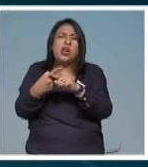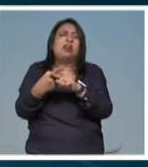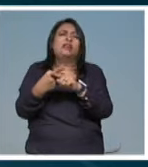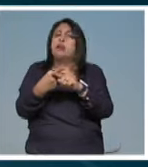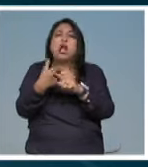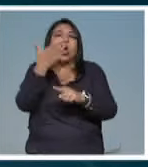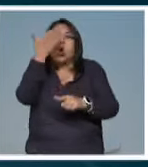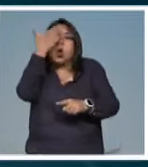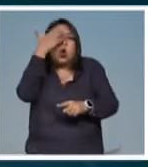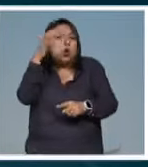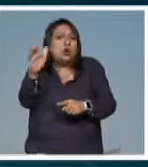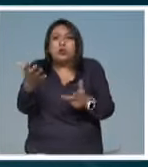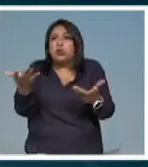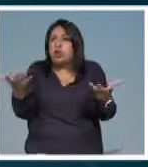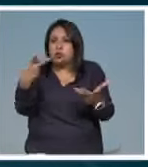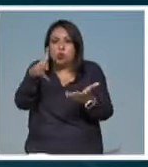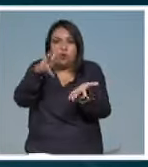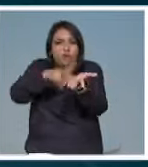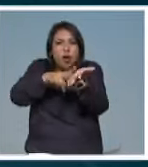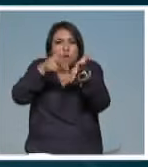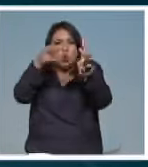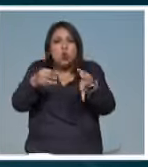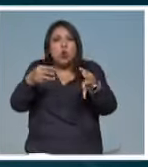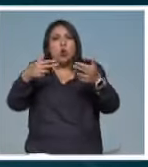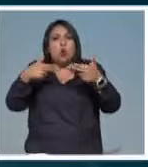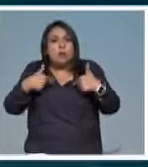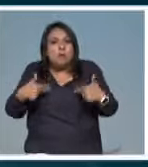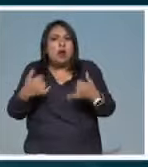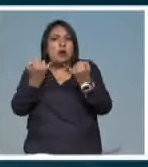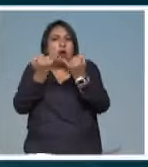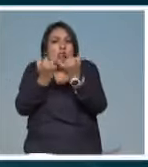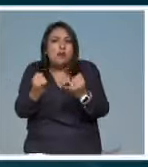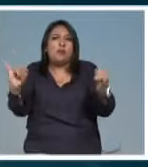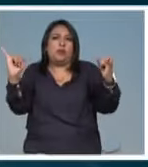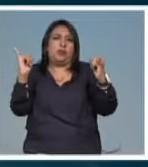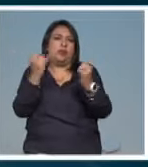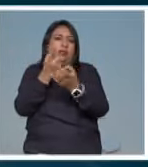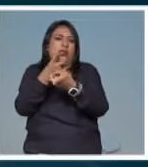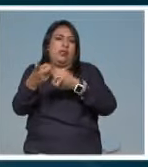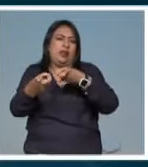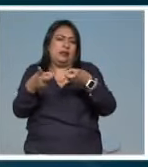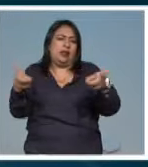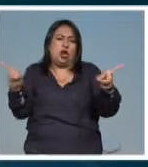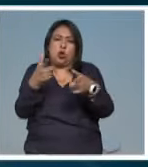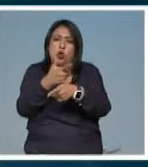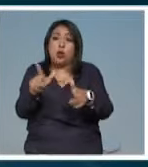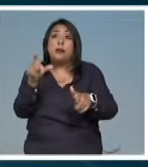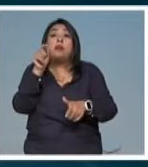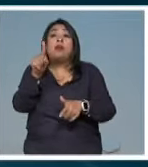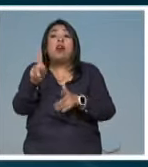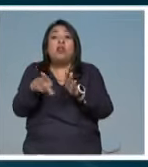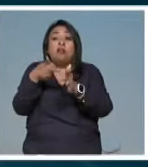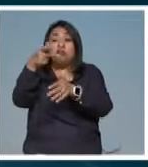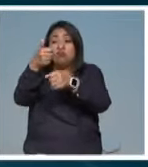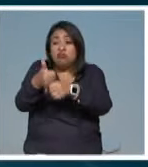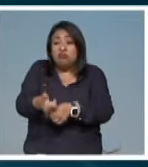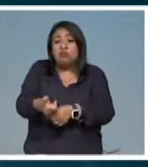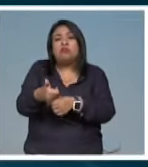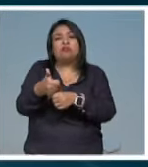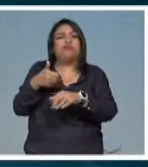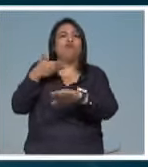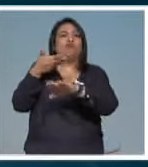total desconocimiento de su dignidad humana, autonomía y libre desarrollo de la personalidad. Además, es revictimizante y una forma